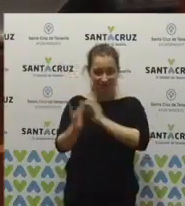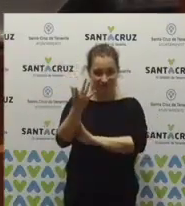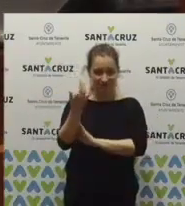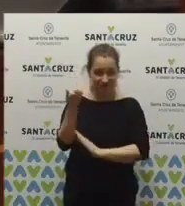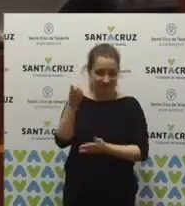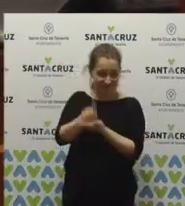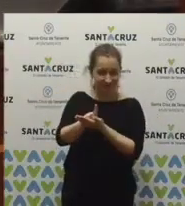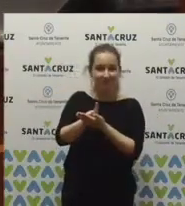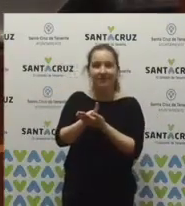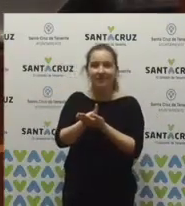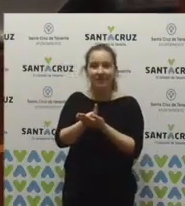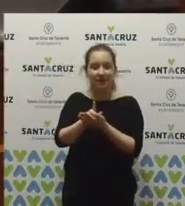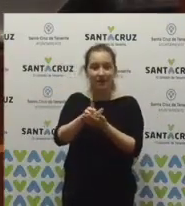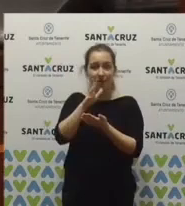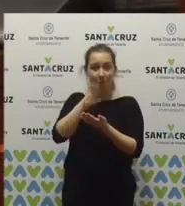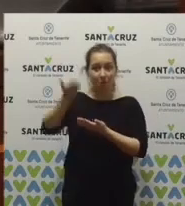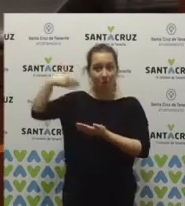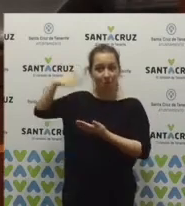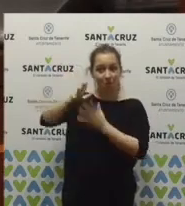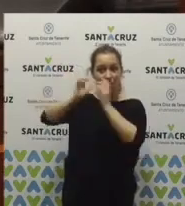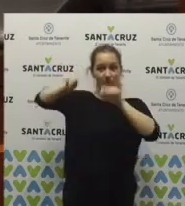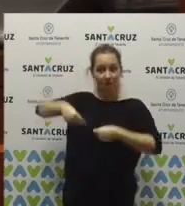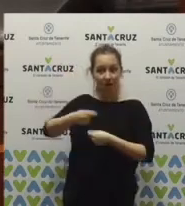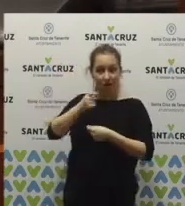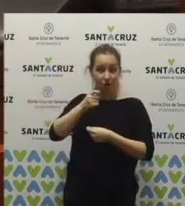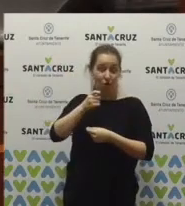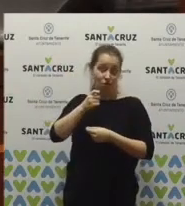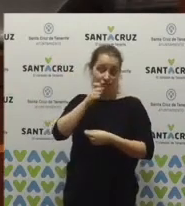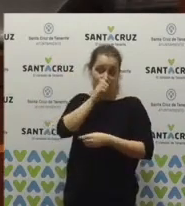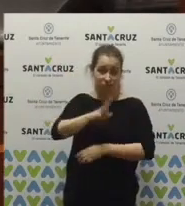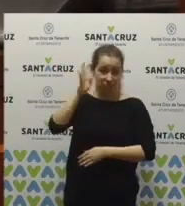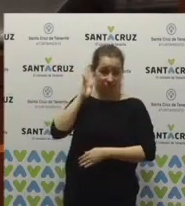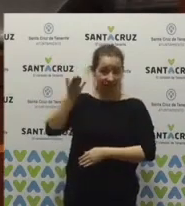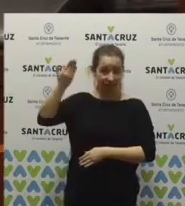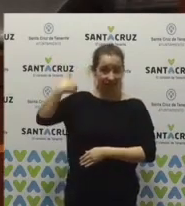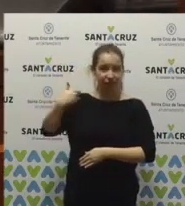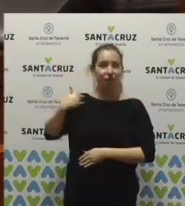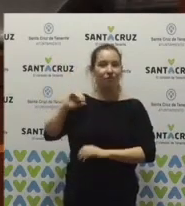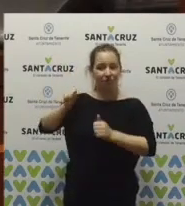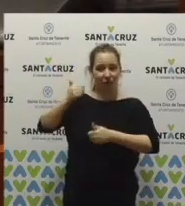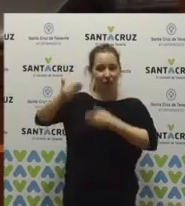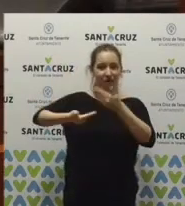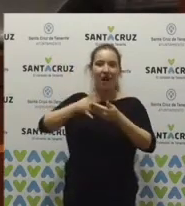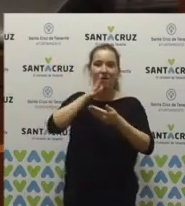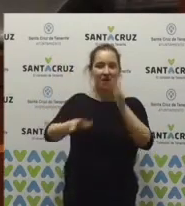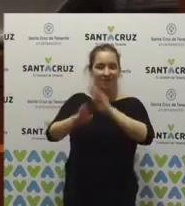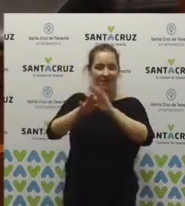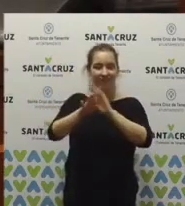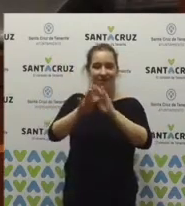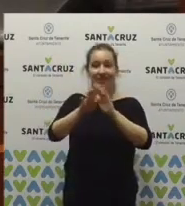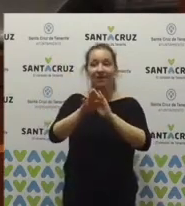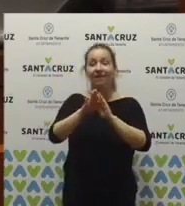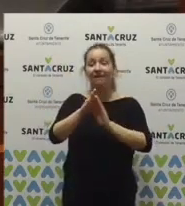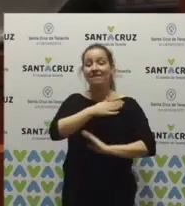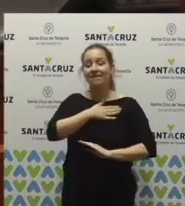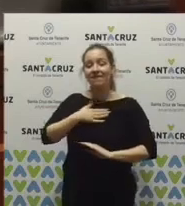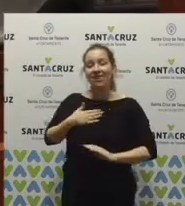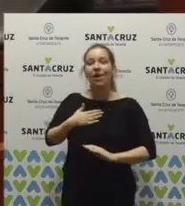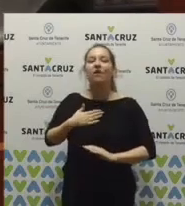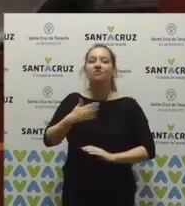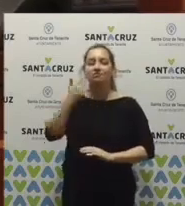al iniciado en el mandato anterior y lo que sí instar a la posibilidad de seguir ampliando